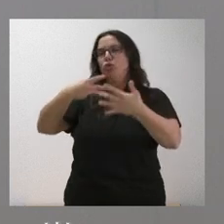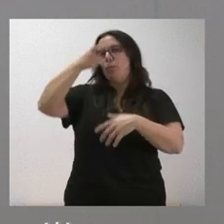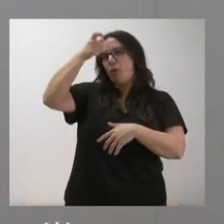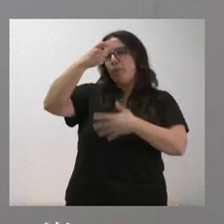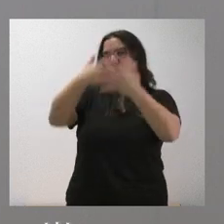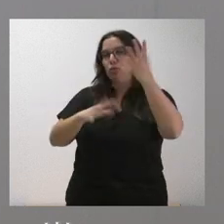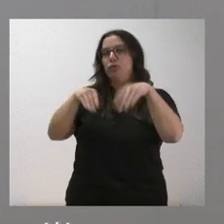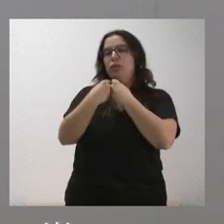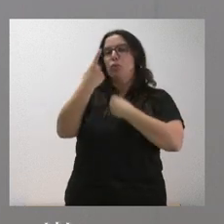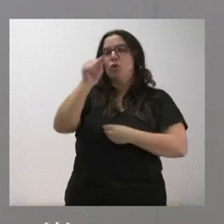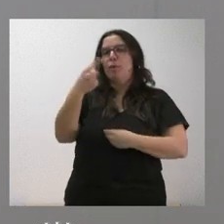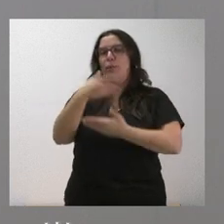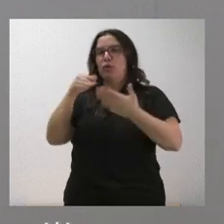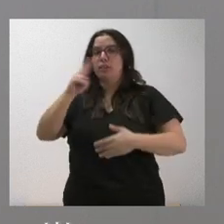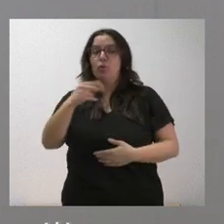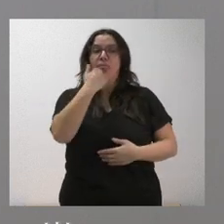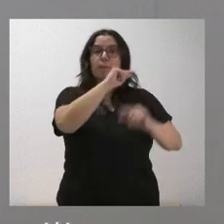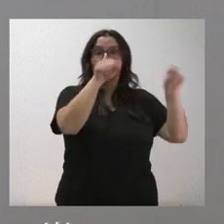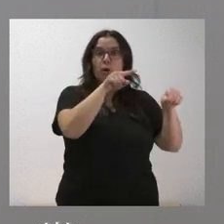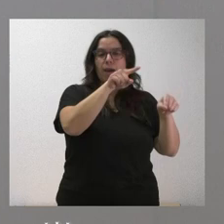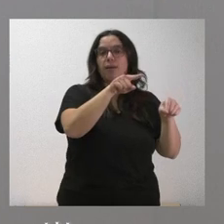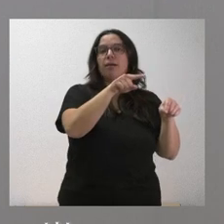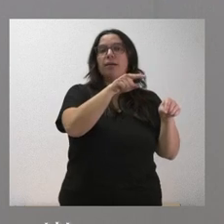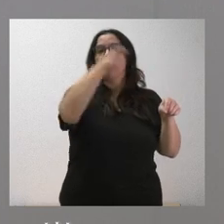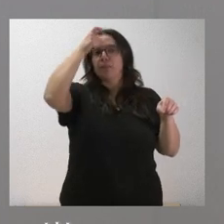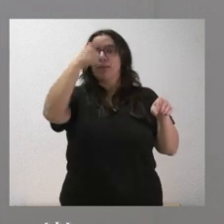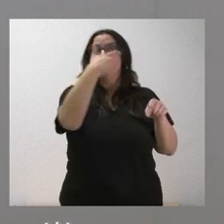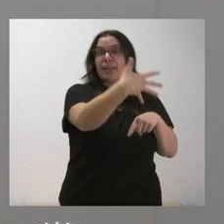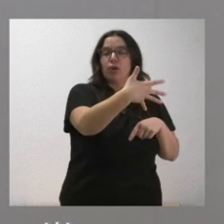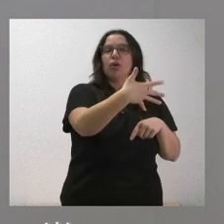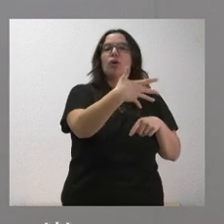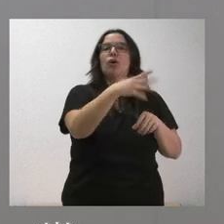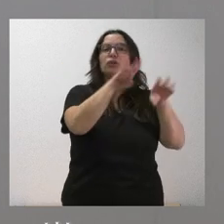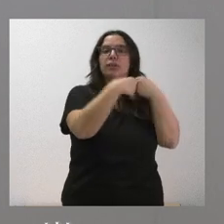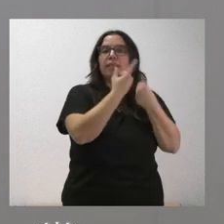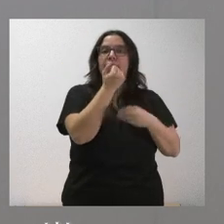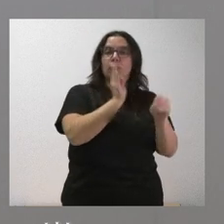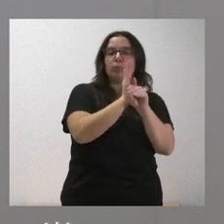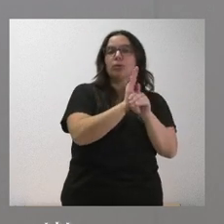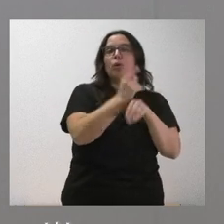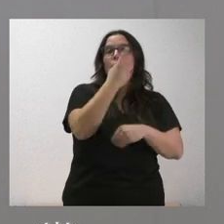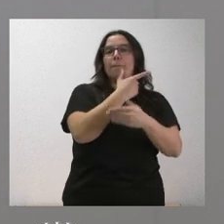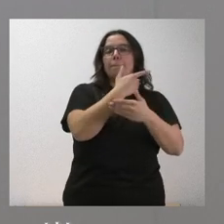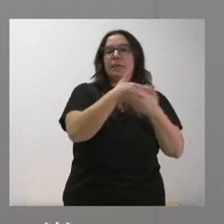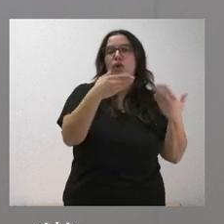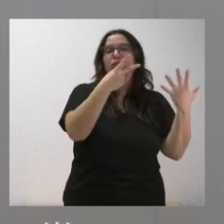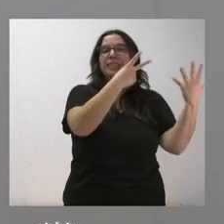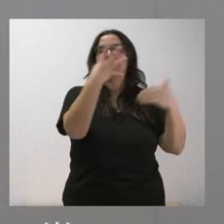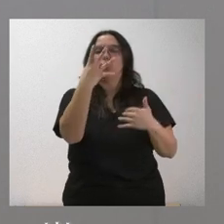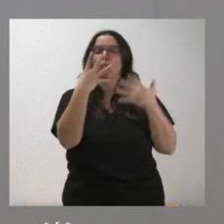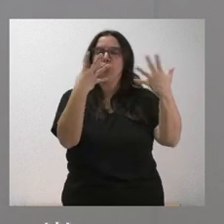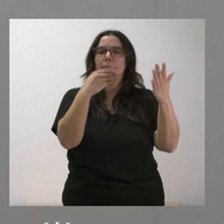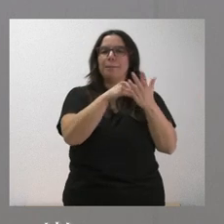importe de 1,1 millones de euros y en Zamora cinco términos municipales por un importe también de 1,079